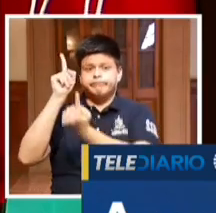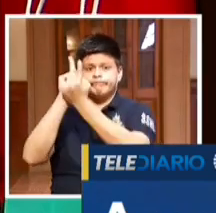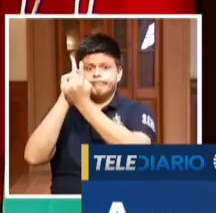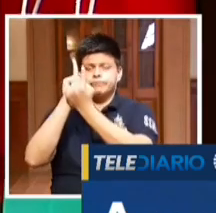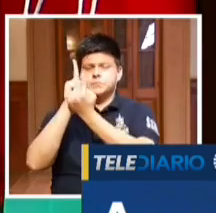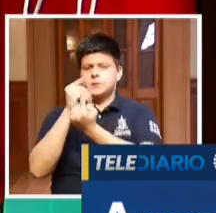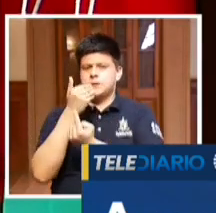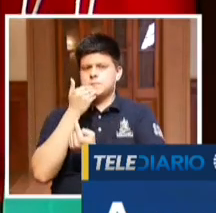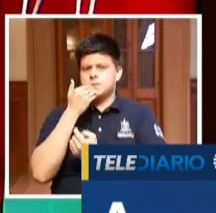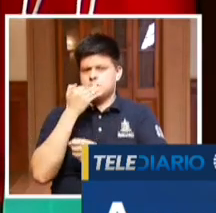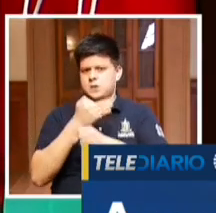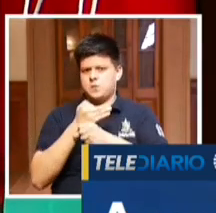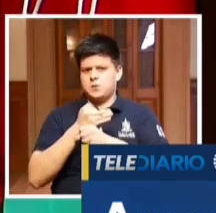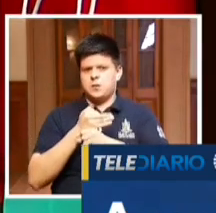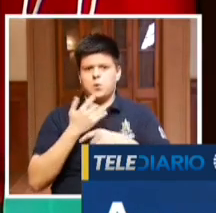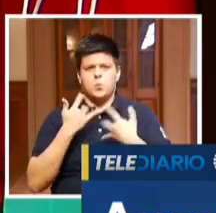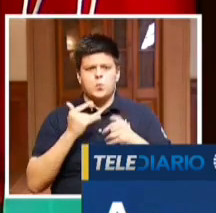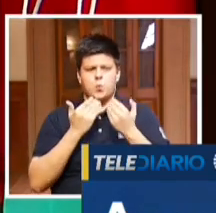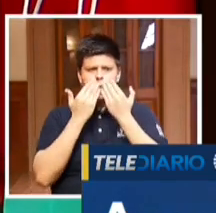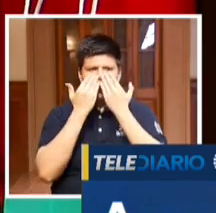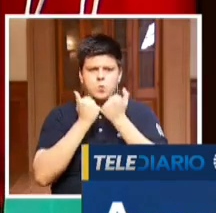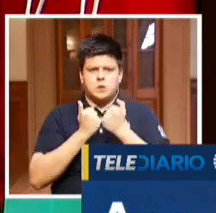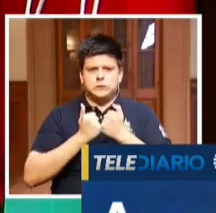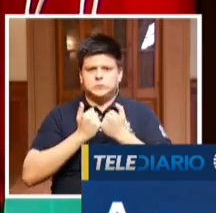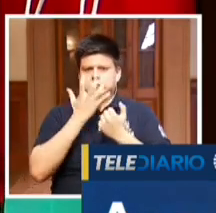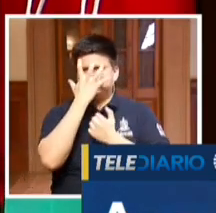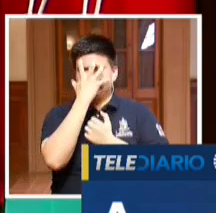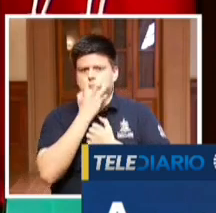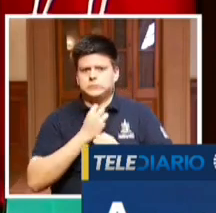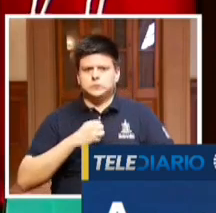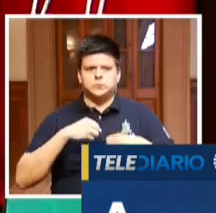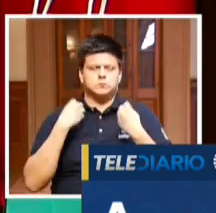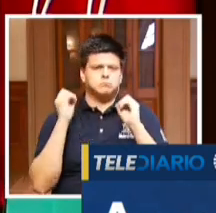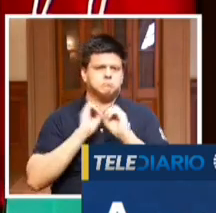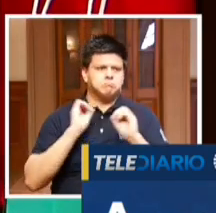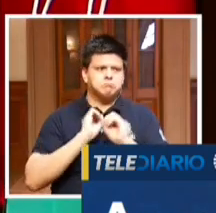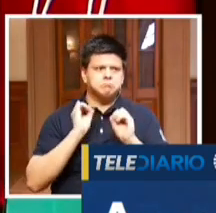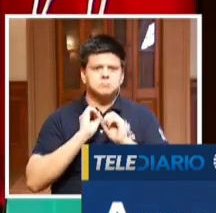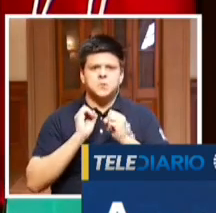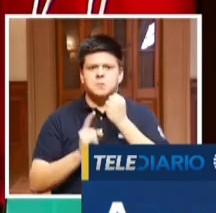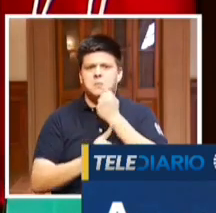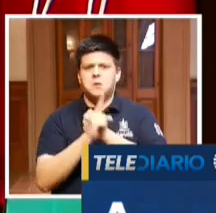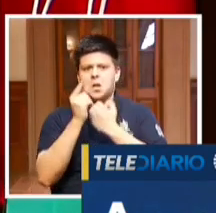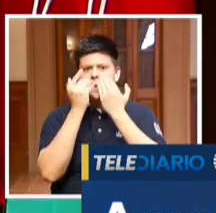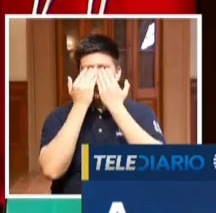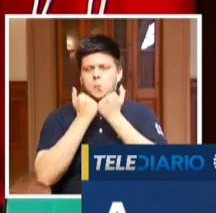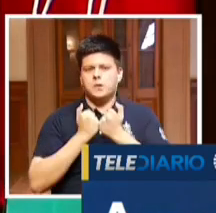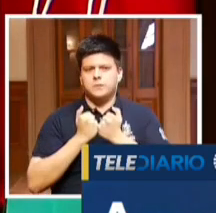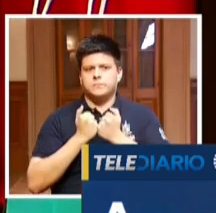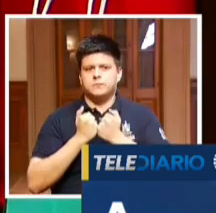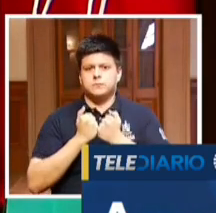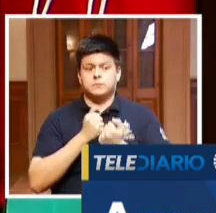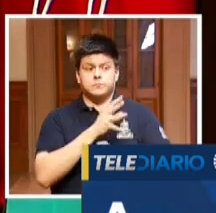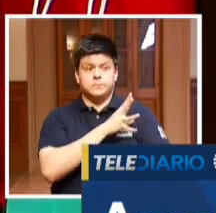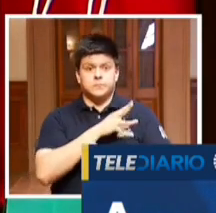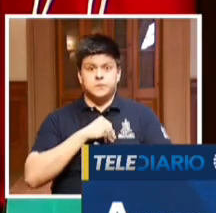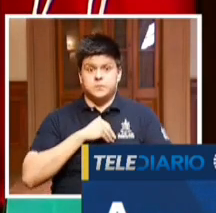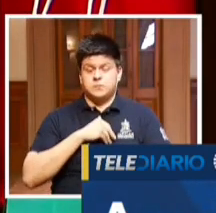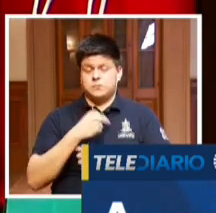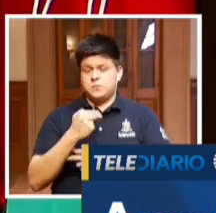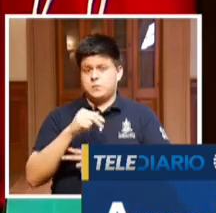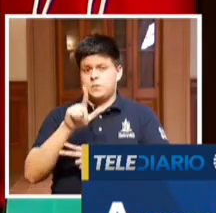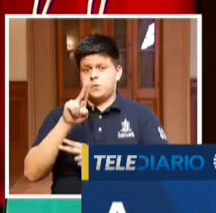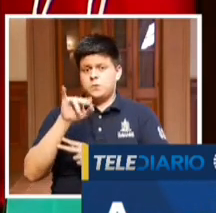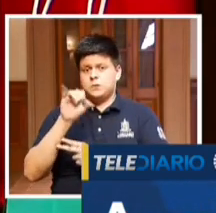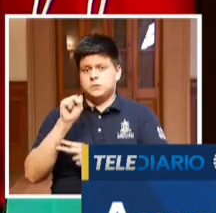muy bueno. Ahorita ya no hay dolor, ya no hay tristeza, ya no hay dificultad. A sus hijos, a Luis